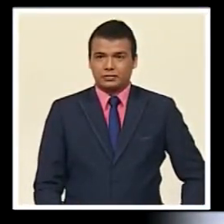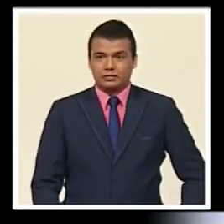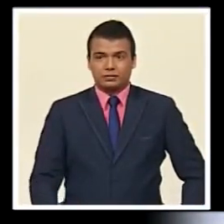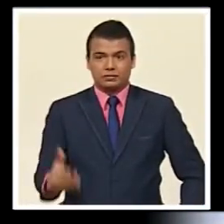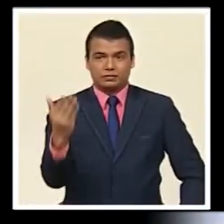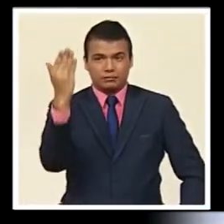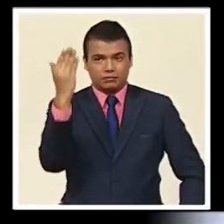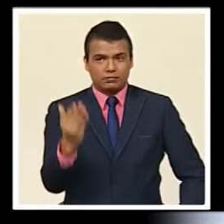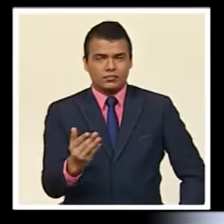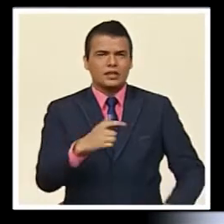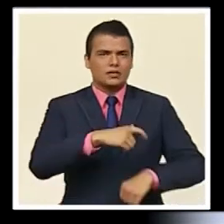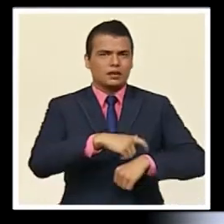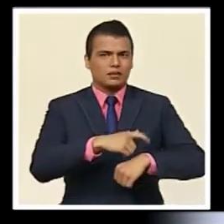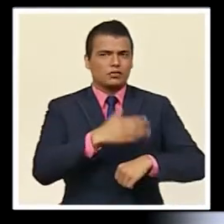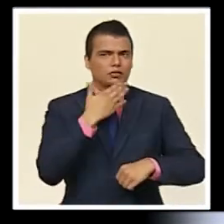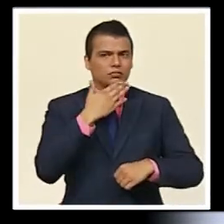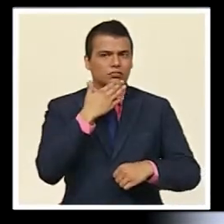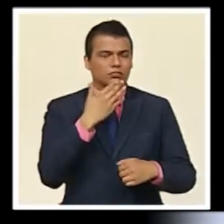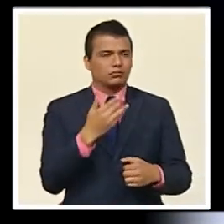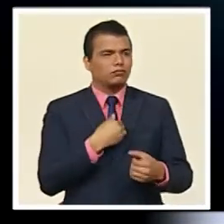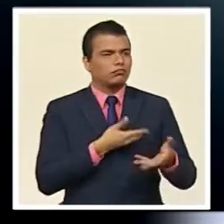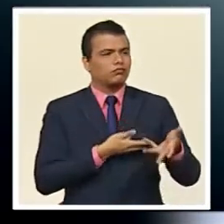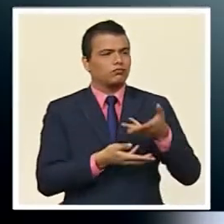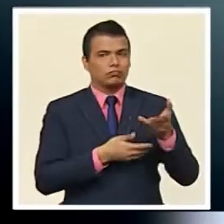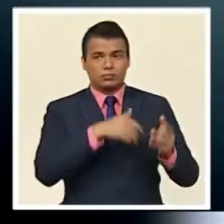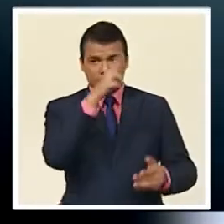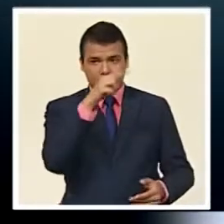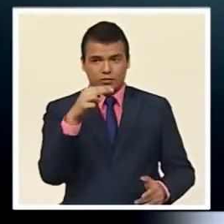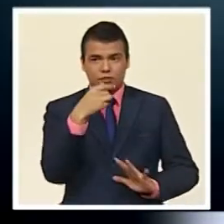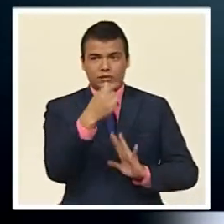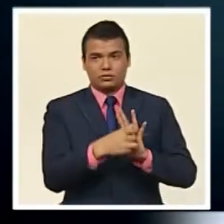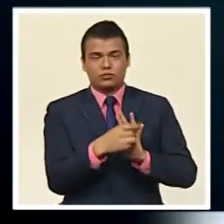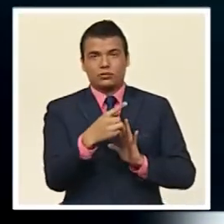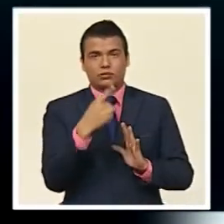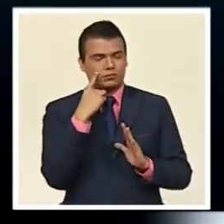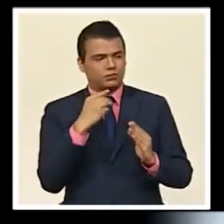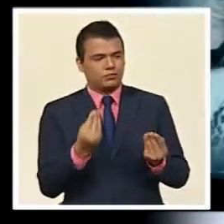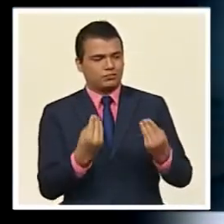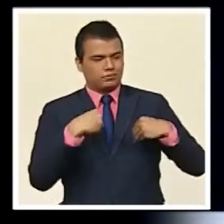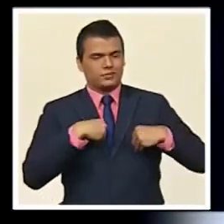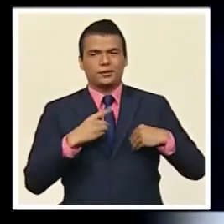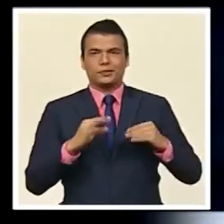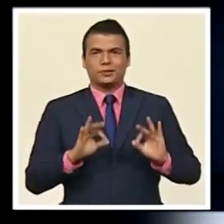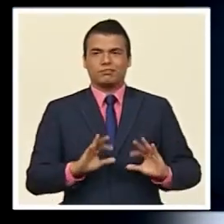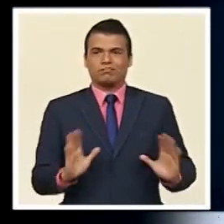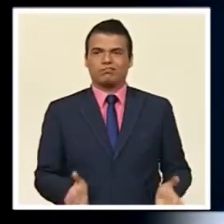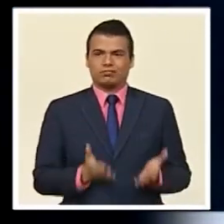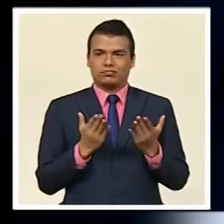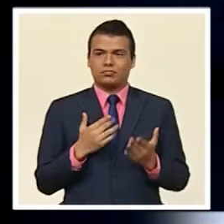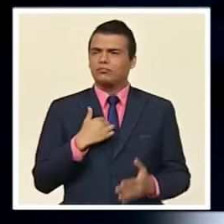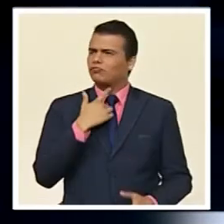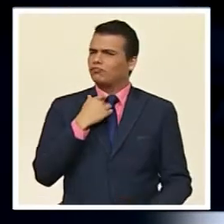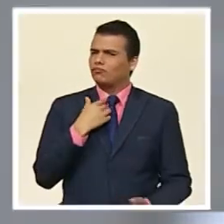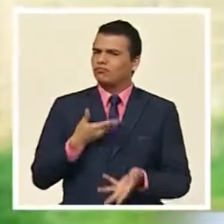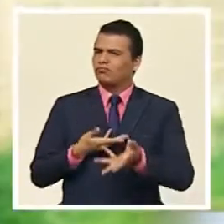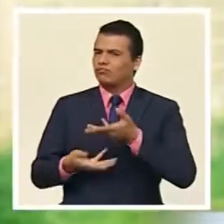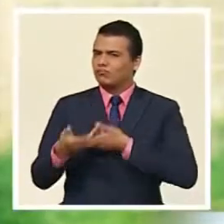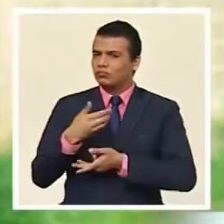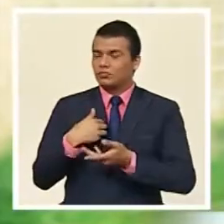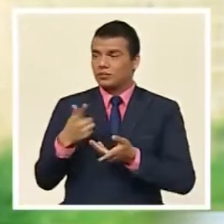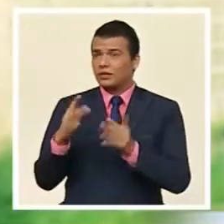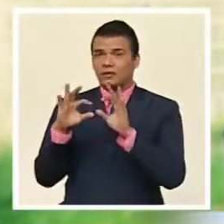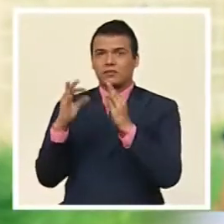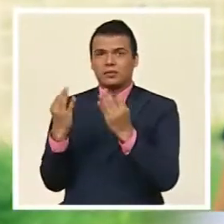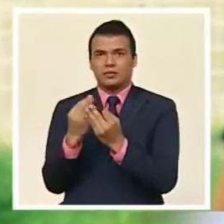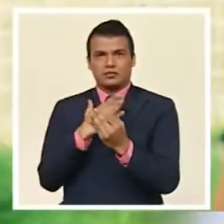Ángela divide la mayor parte de su tiempo en pasar al lado de sus hijos y esposo, que son su mayor tesoro. Me gusta mucho compartir el tiempo libre con mi